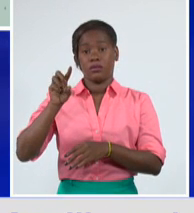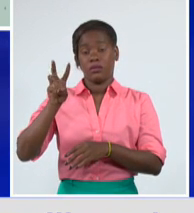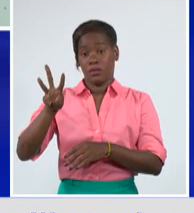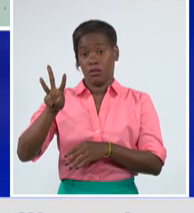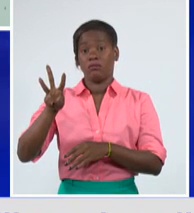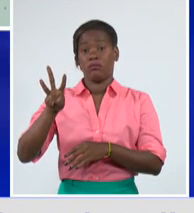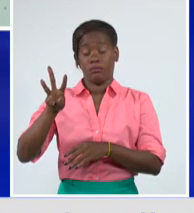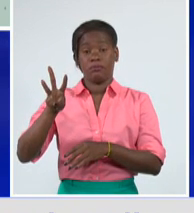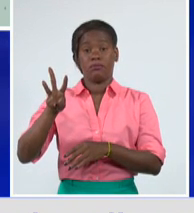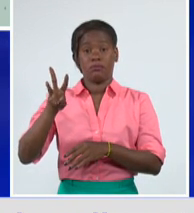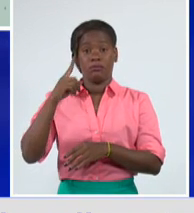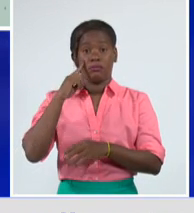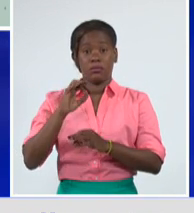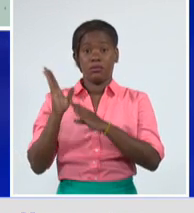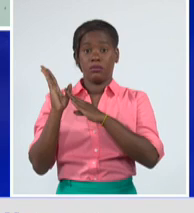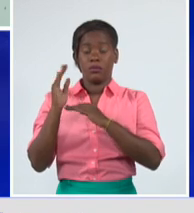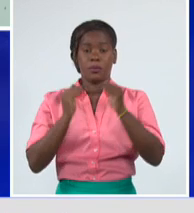tienen